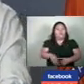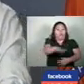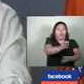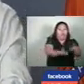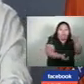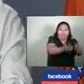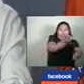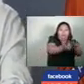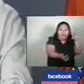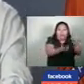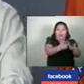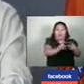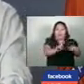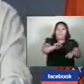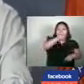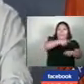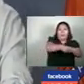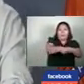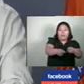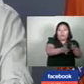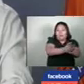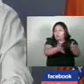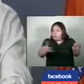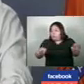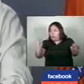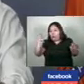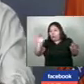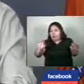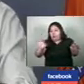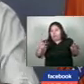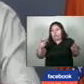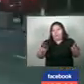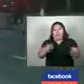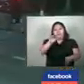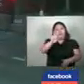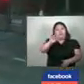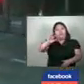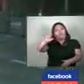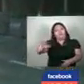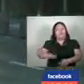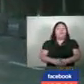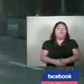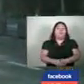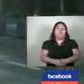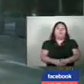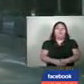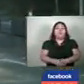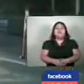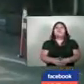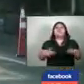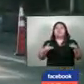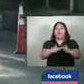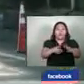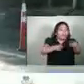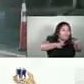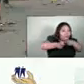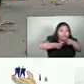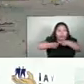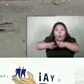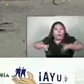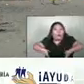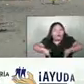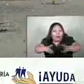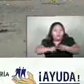tuvimos en total del 1 de diciembre hasta el 2 de enero 435. Se mantuvo una vigilancia constante en